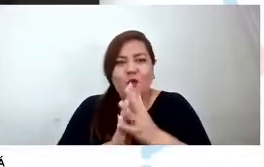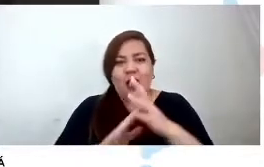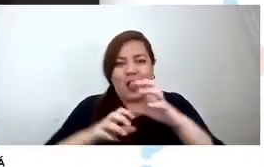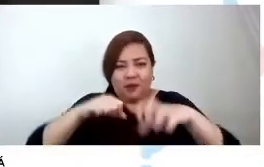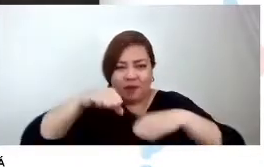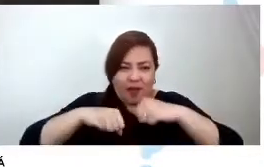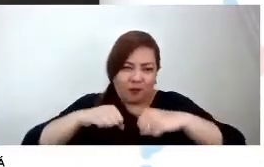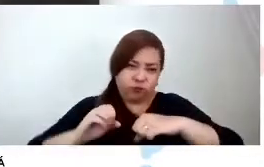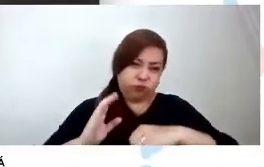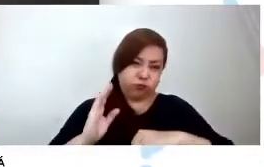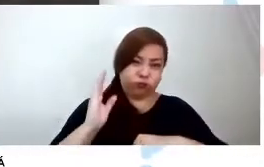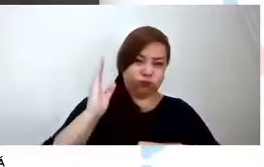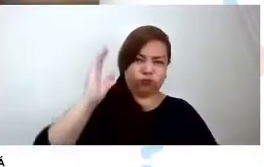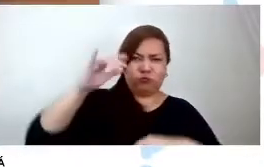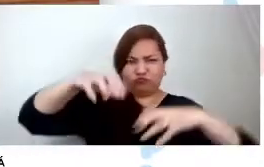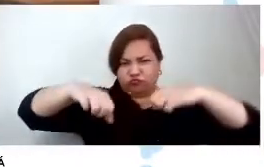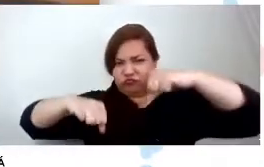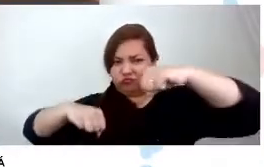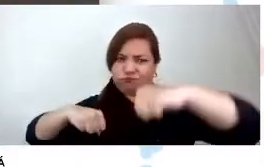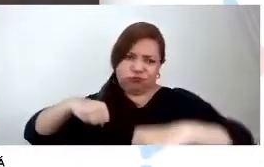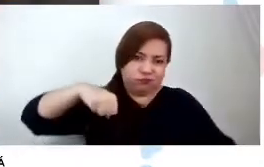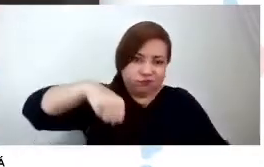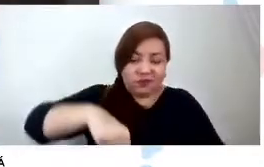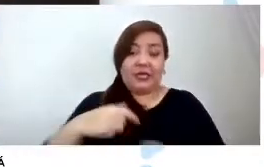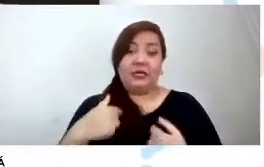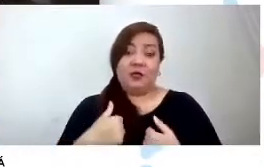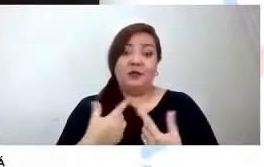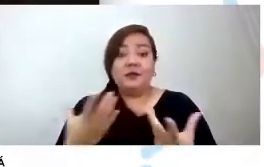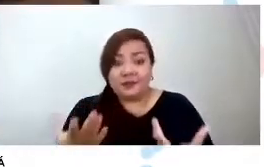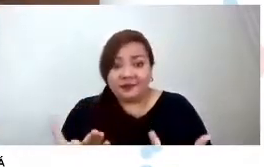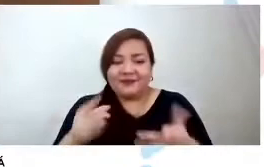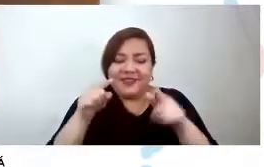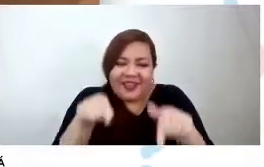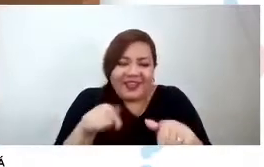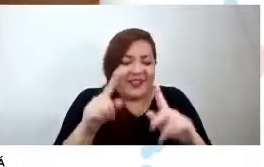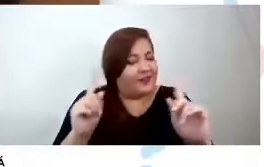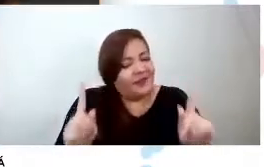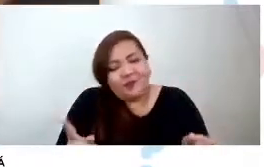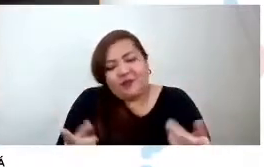por el Mesozoico, que está súper